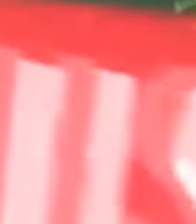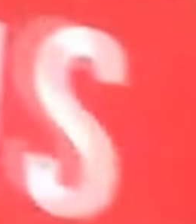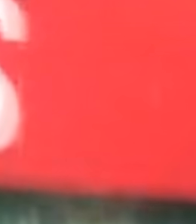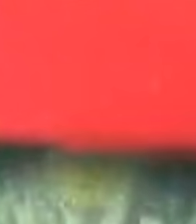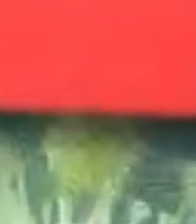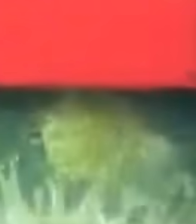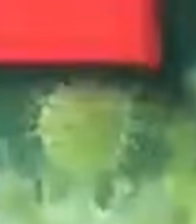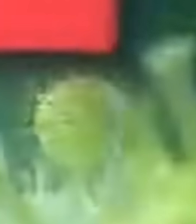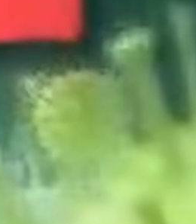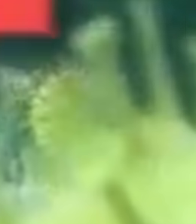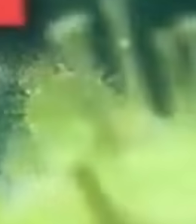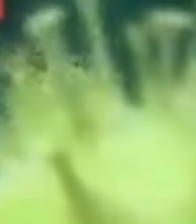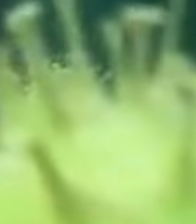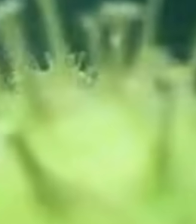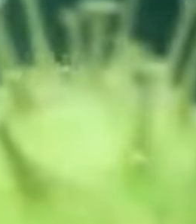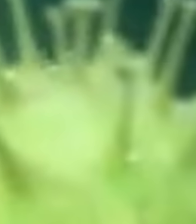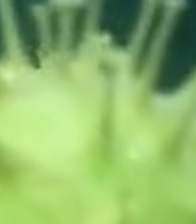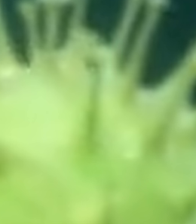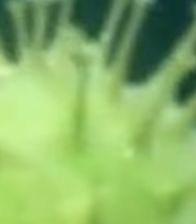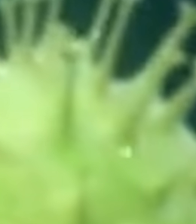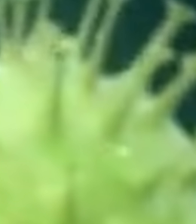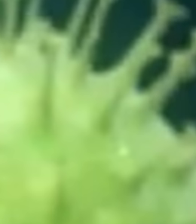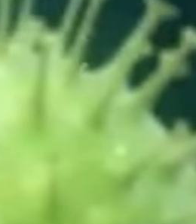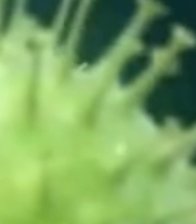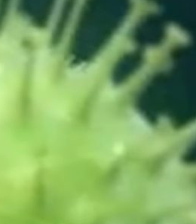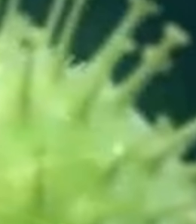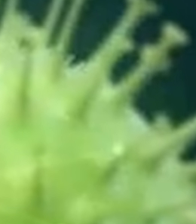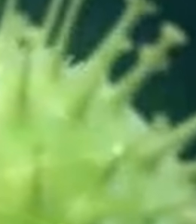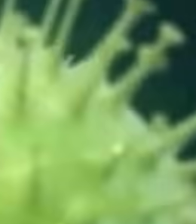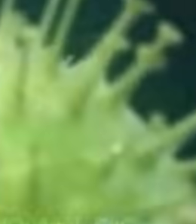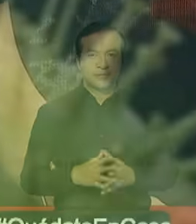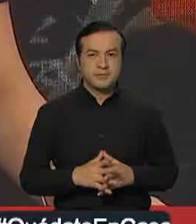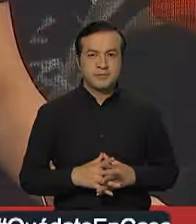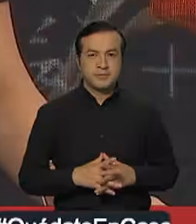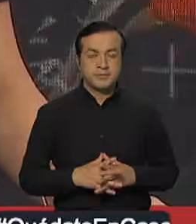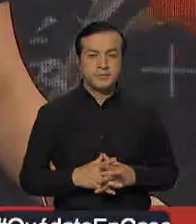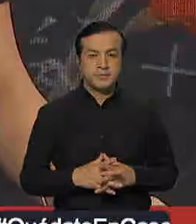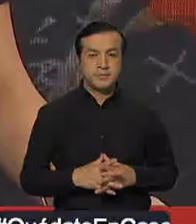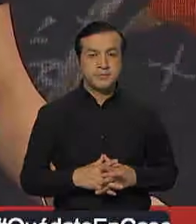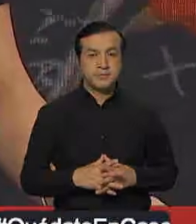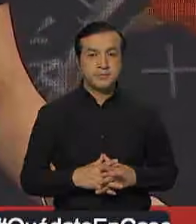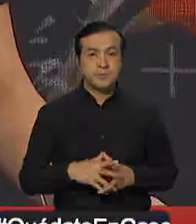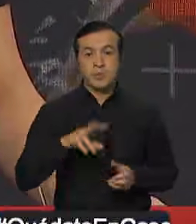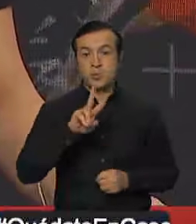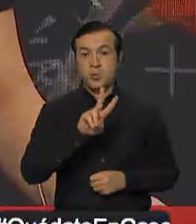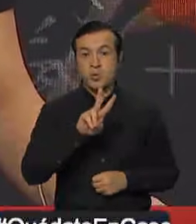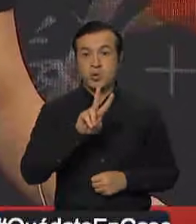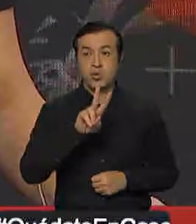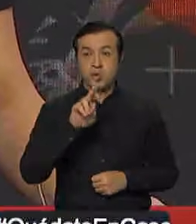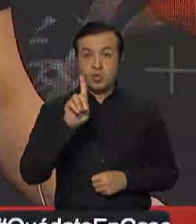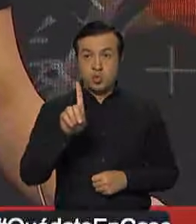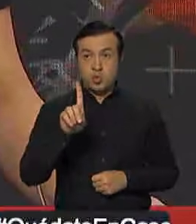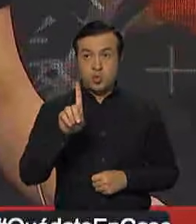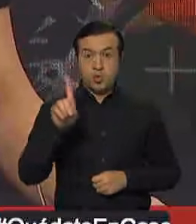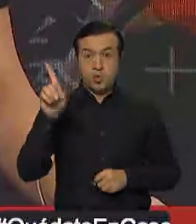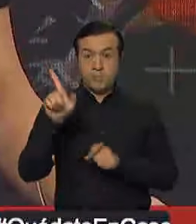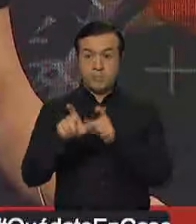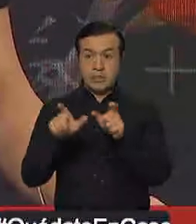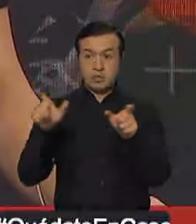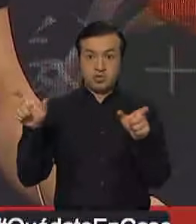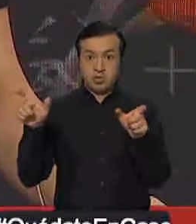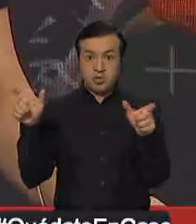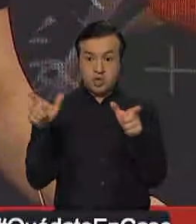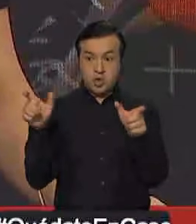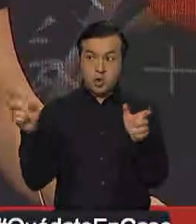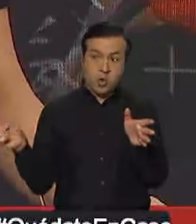Y 21 de 142 pasajeros procedentes